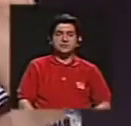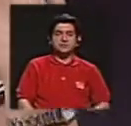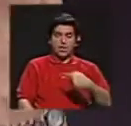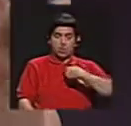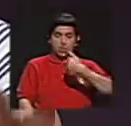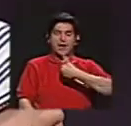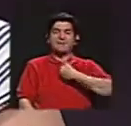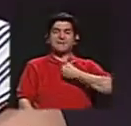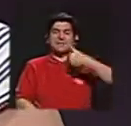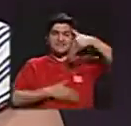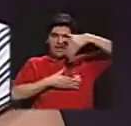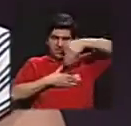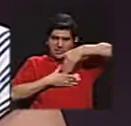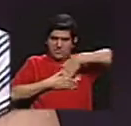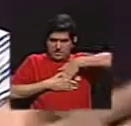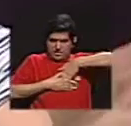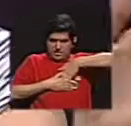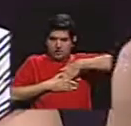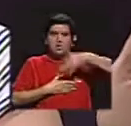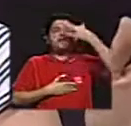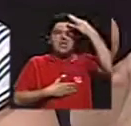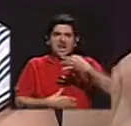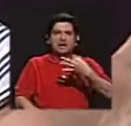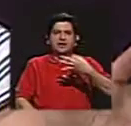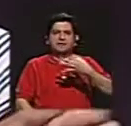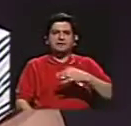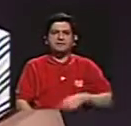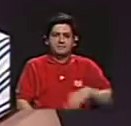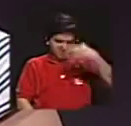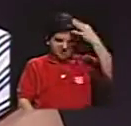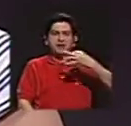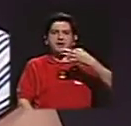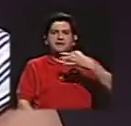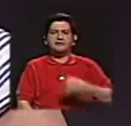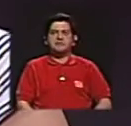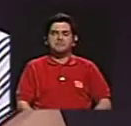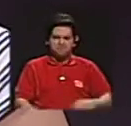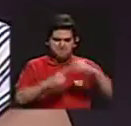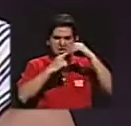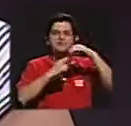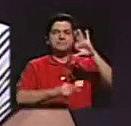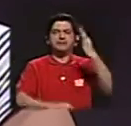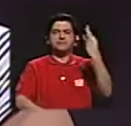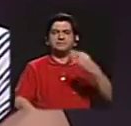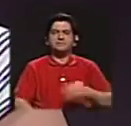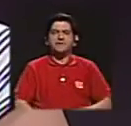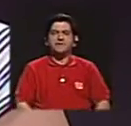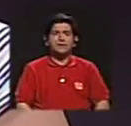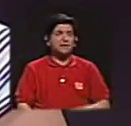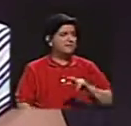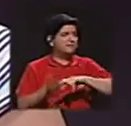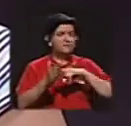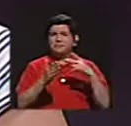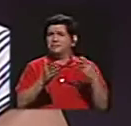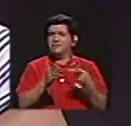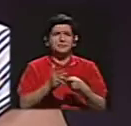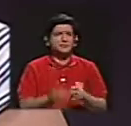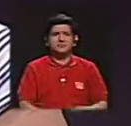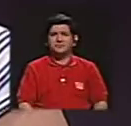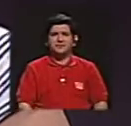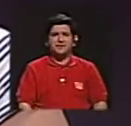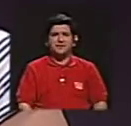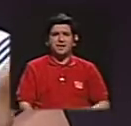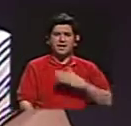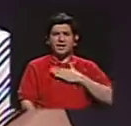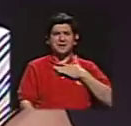misma, desde adentro, y creérselo principalmente. Y no es decir,